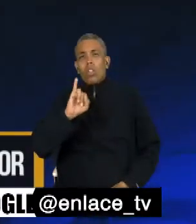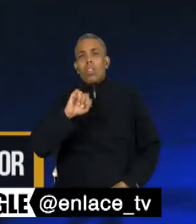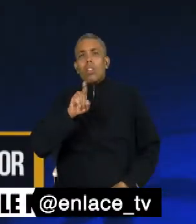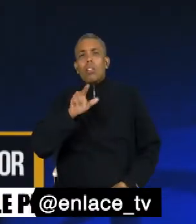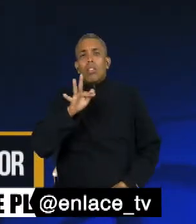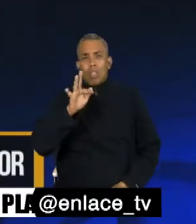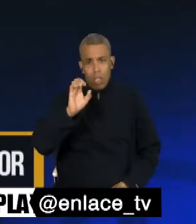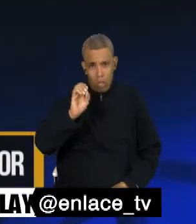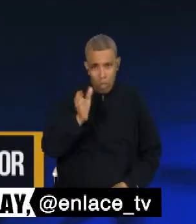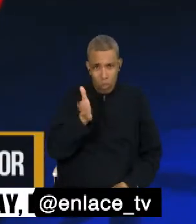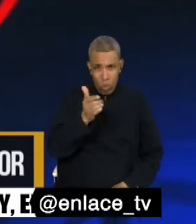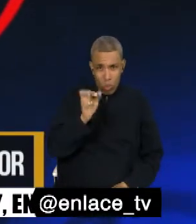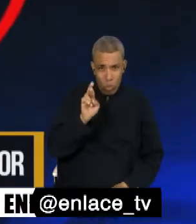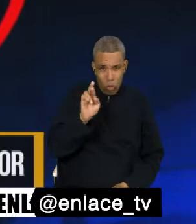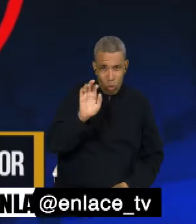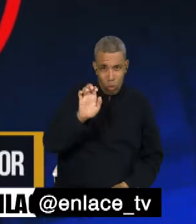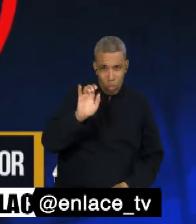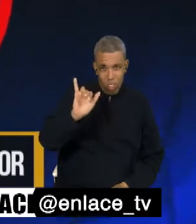3.